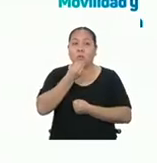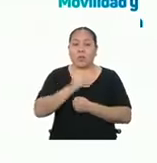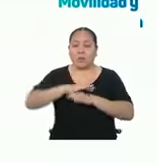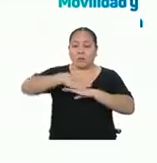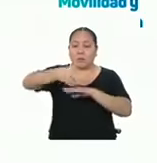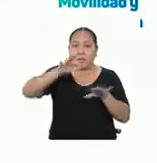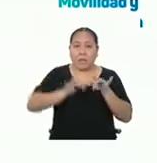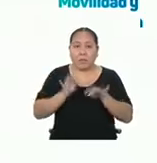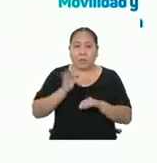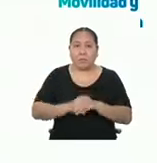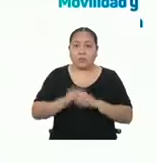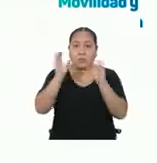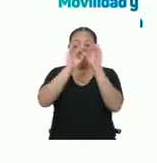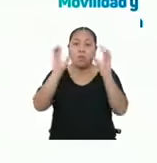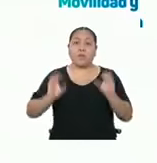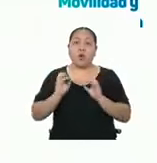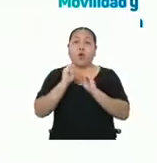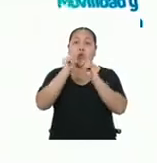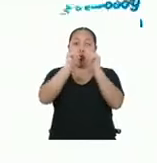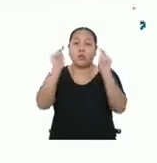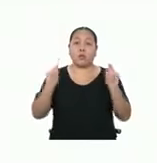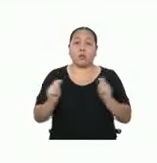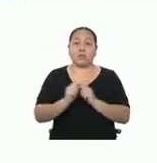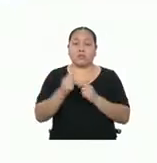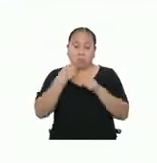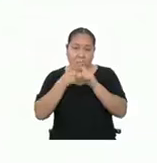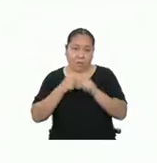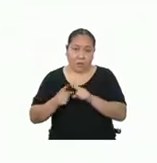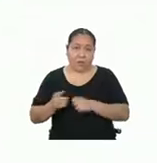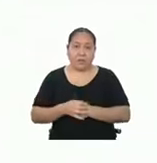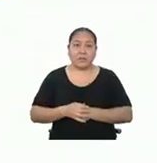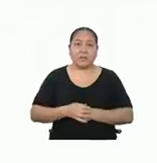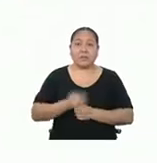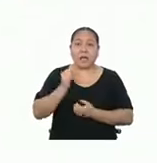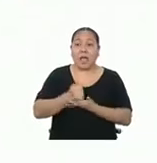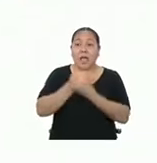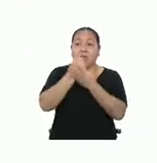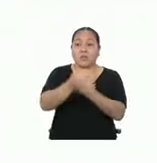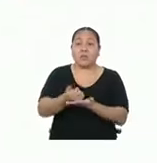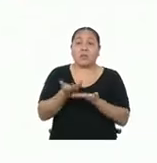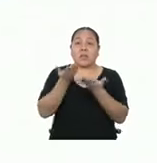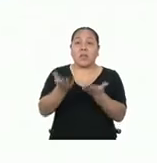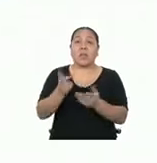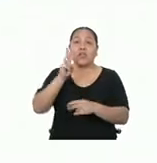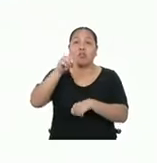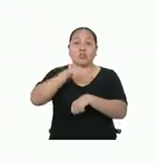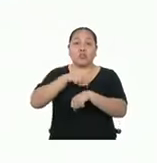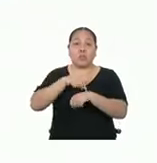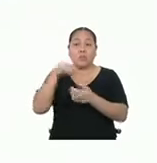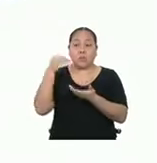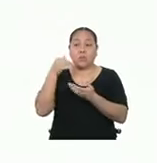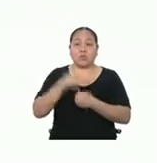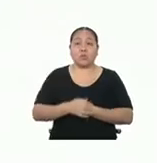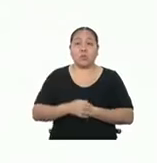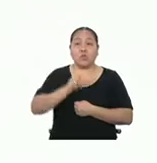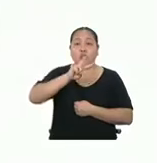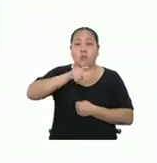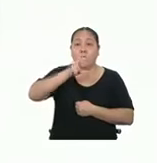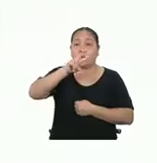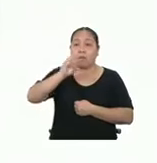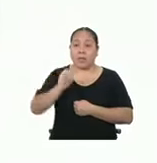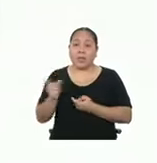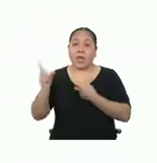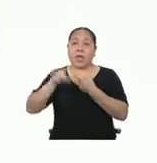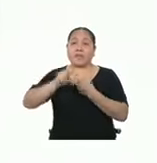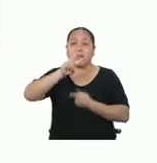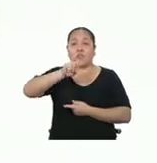Laptop Certificación y titulación Entre otros Los beneficios se otorgarán por dos periodos de estudio Del 2020